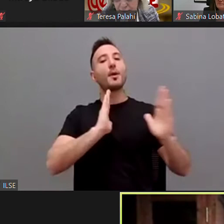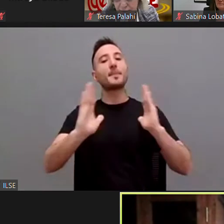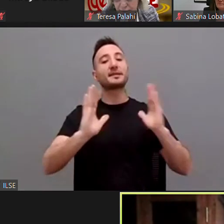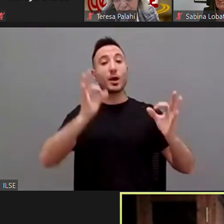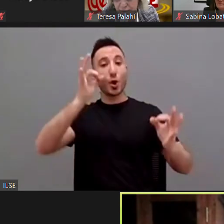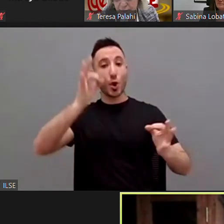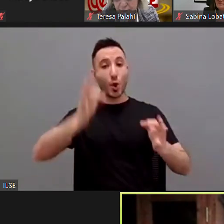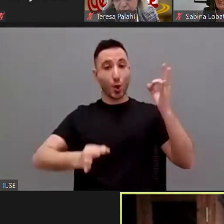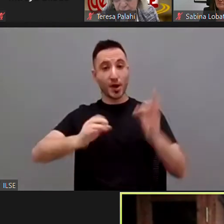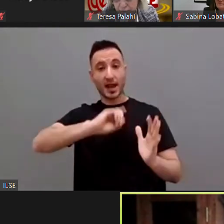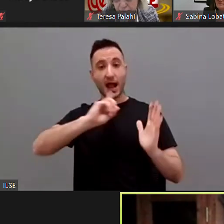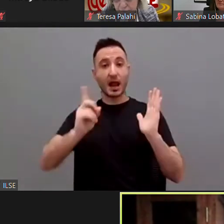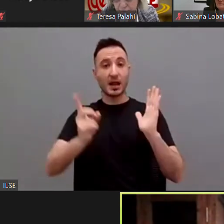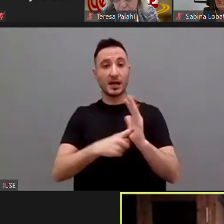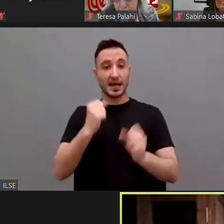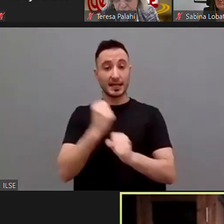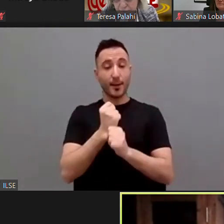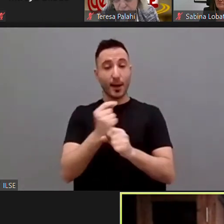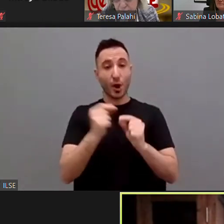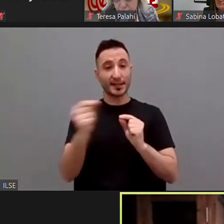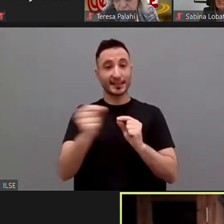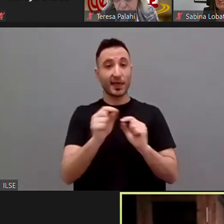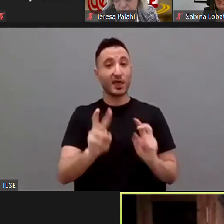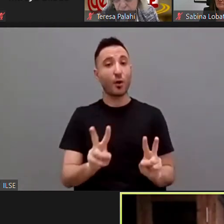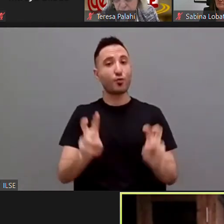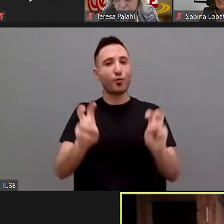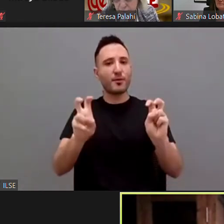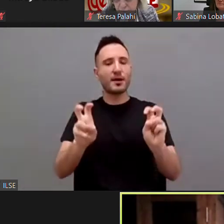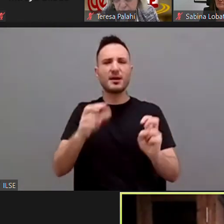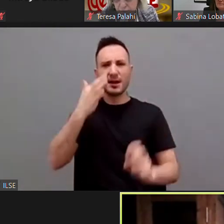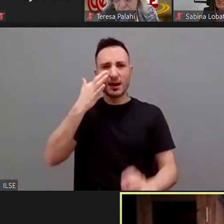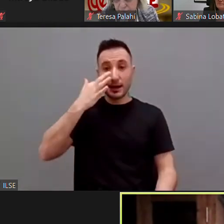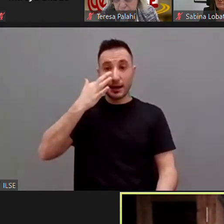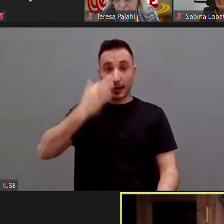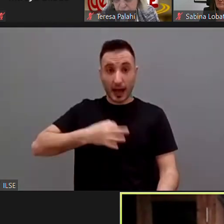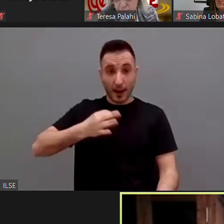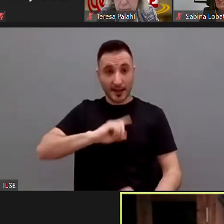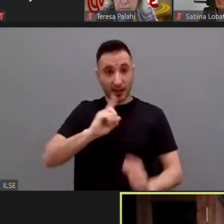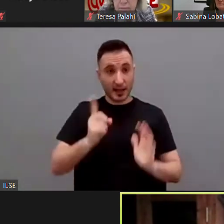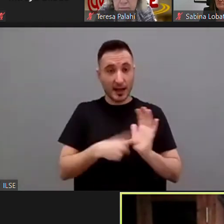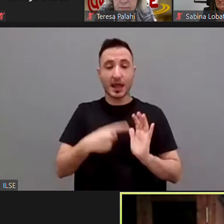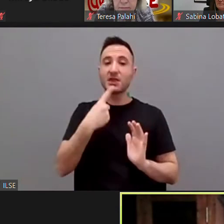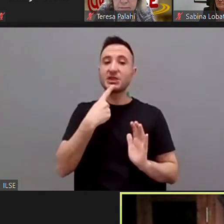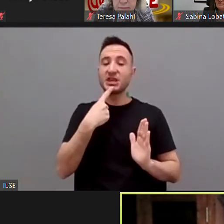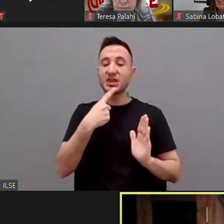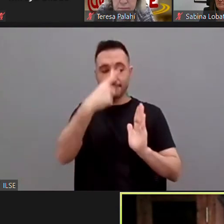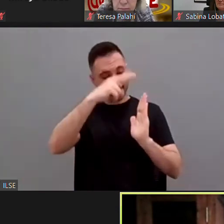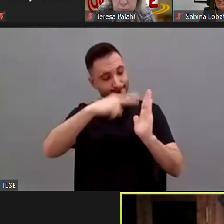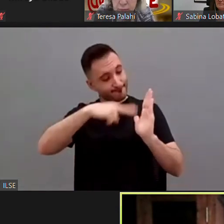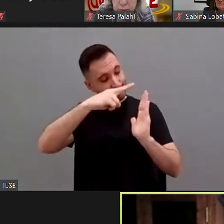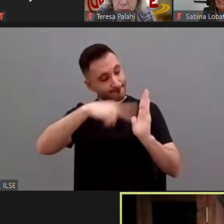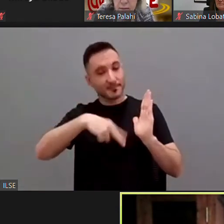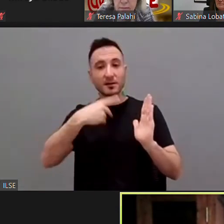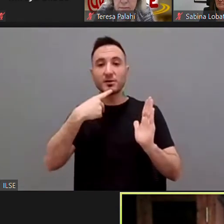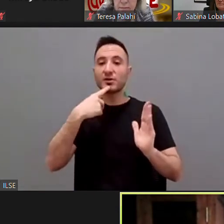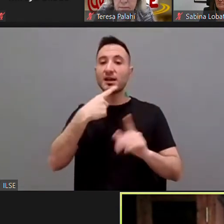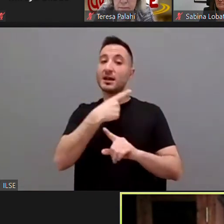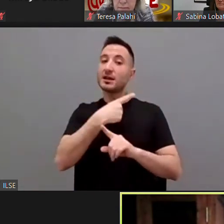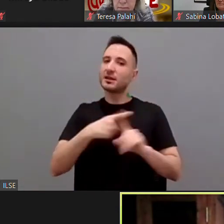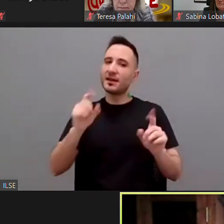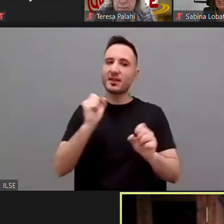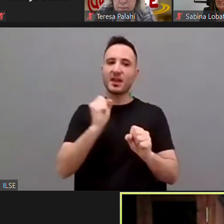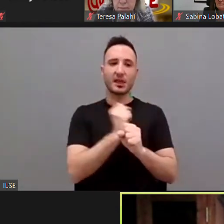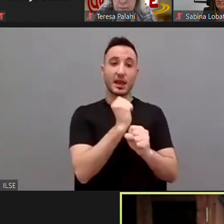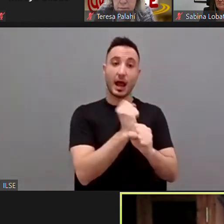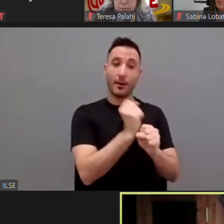nueva ley del teletrabajo. Realmente la nueva ley del teletrabajo marca y explica bastante, da la diferencia entre